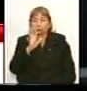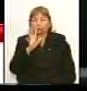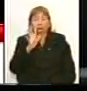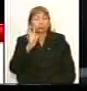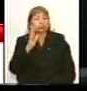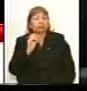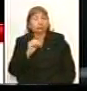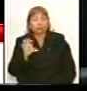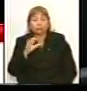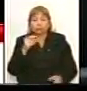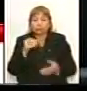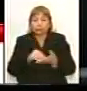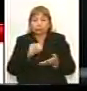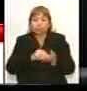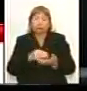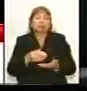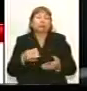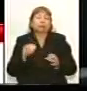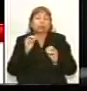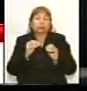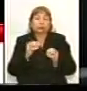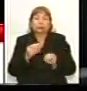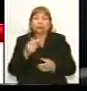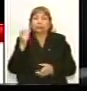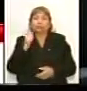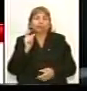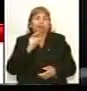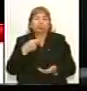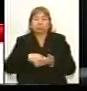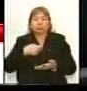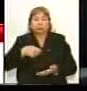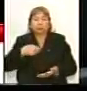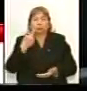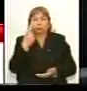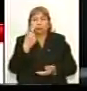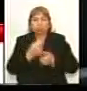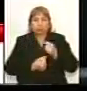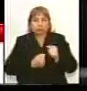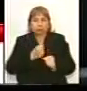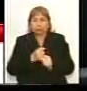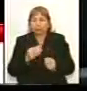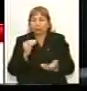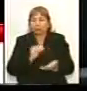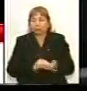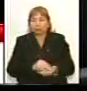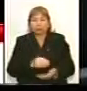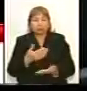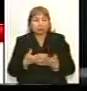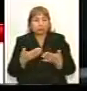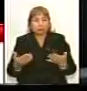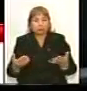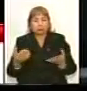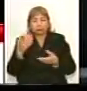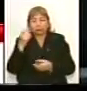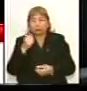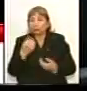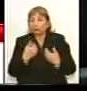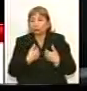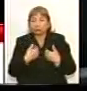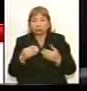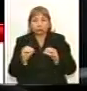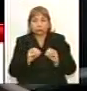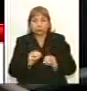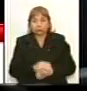2.491.153 afiliados en el sistema privado de pensiones que ya no aportan durante un año a más. Muchos de estos afiliados que ya no cotizan no